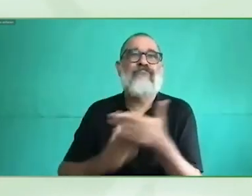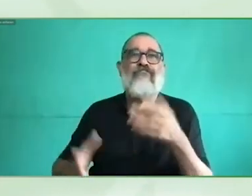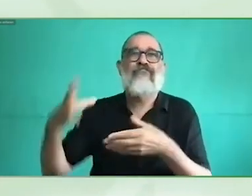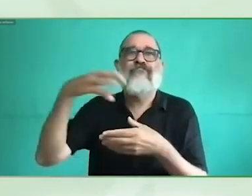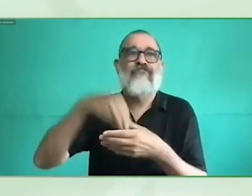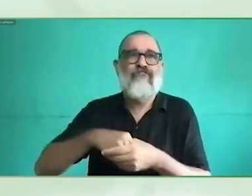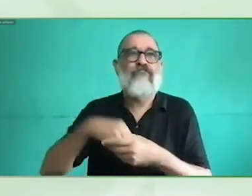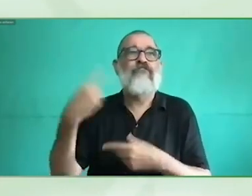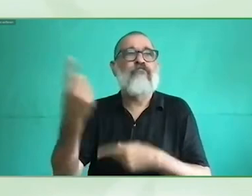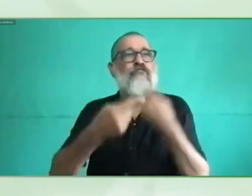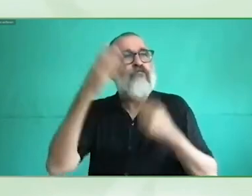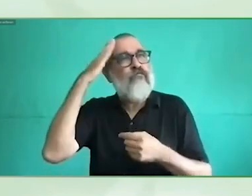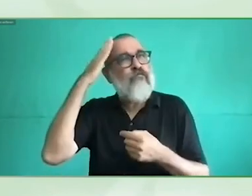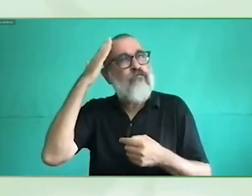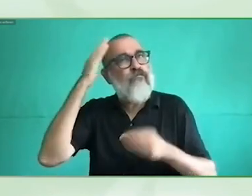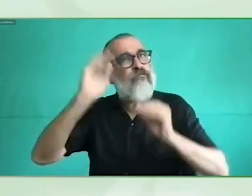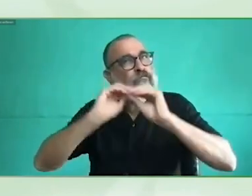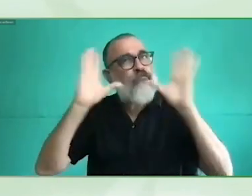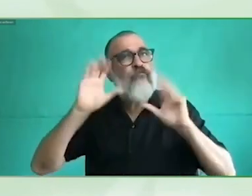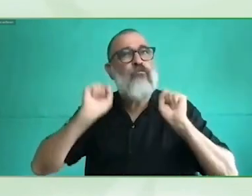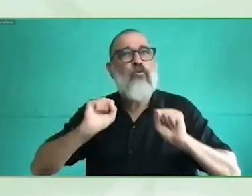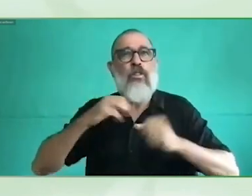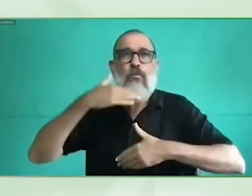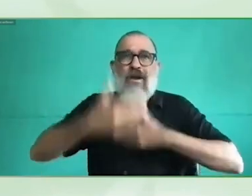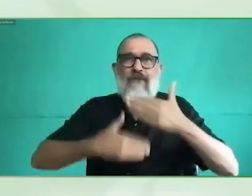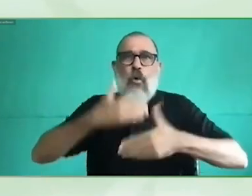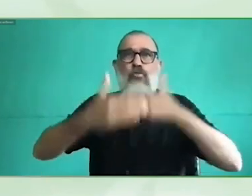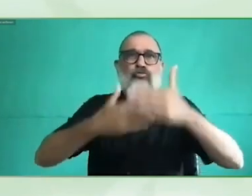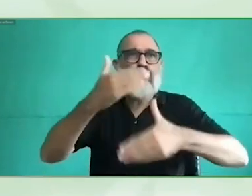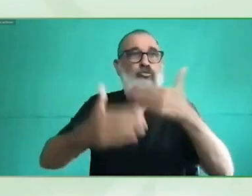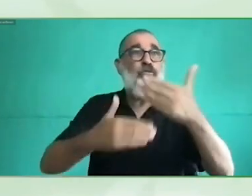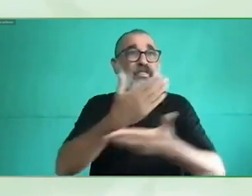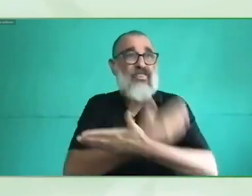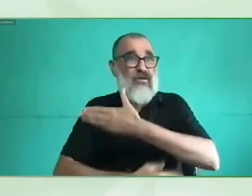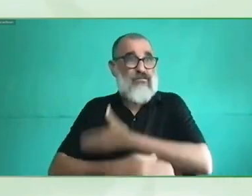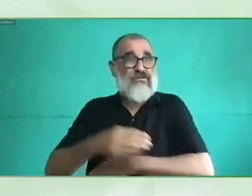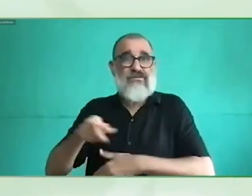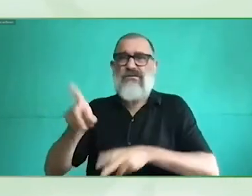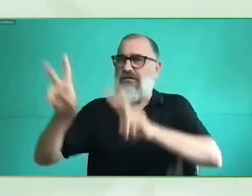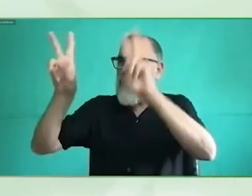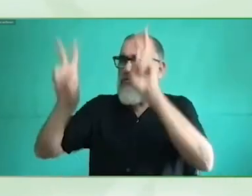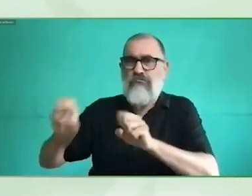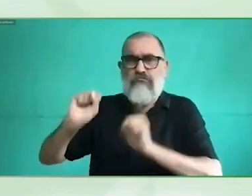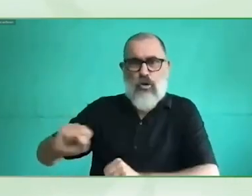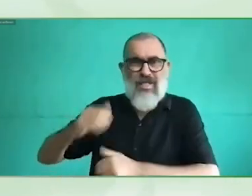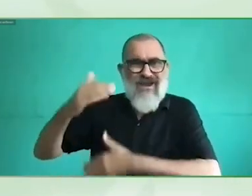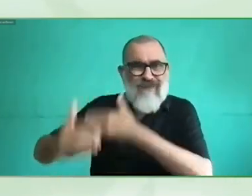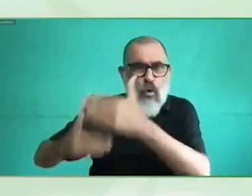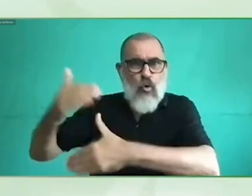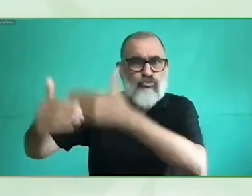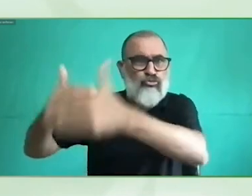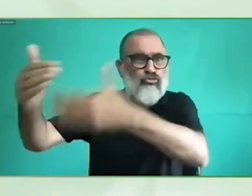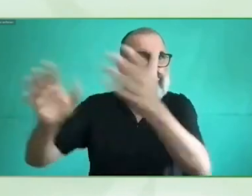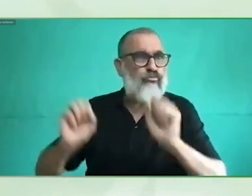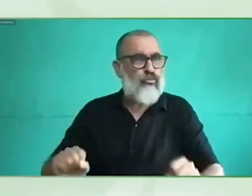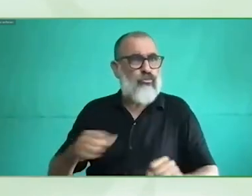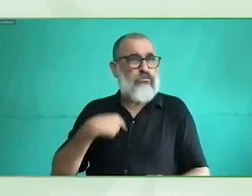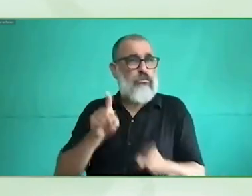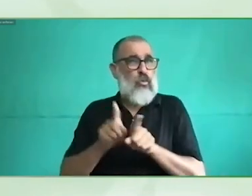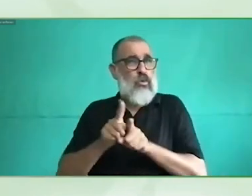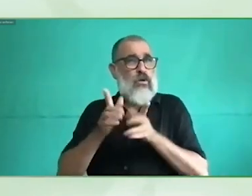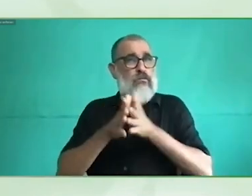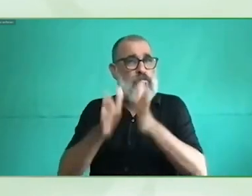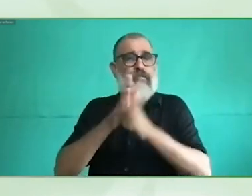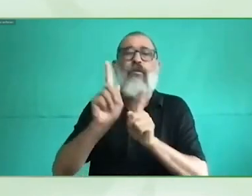pues vas a poder desarrollarte de mejor manera y poder ir a una escuela a un colegio